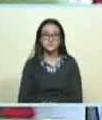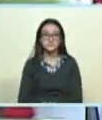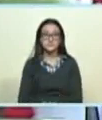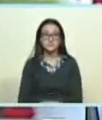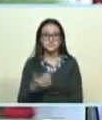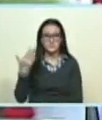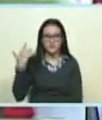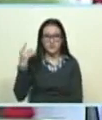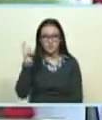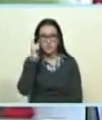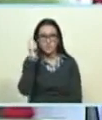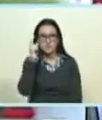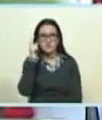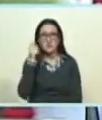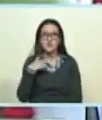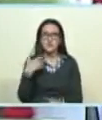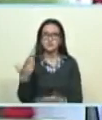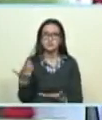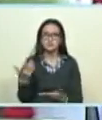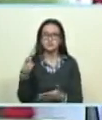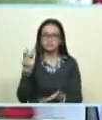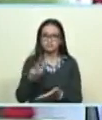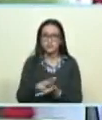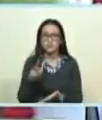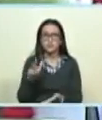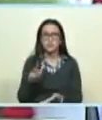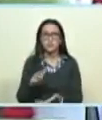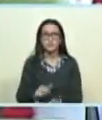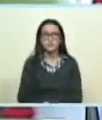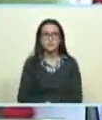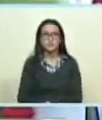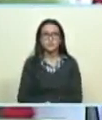como jefe de Estado, procedí a